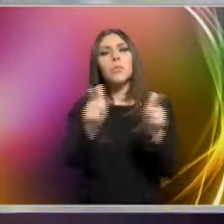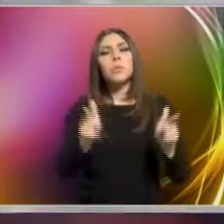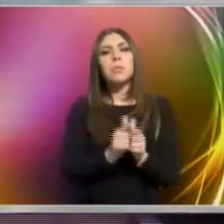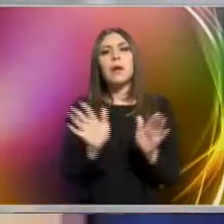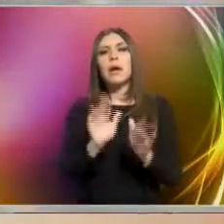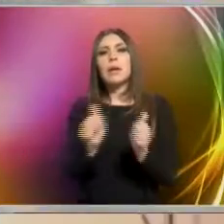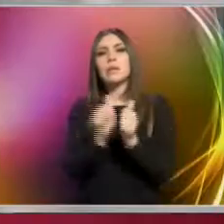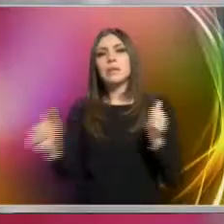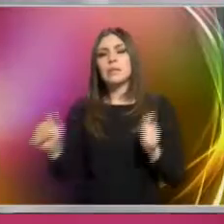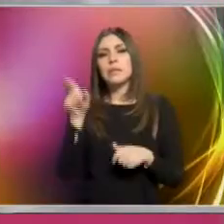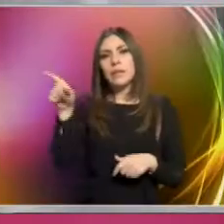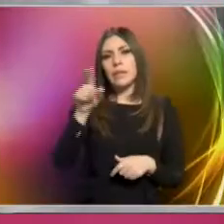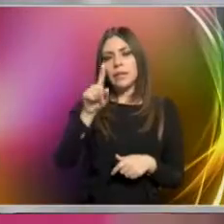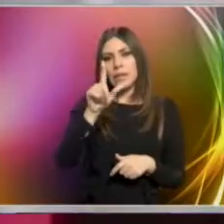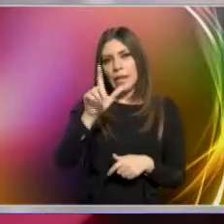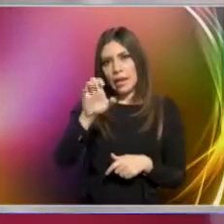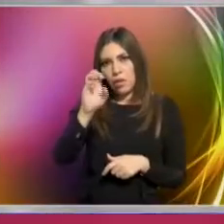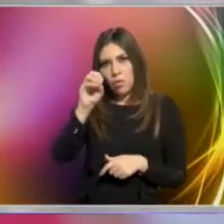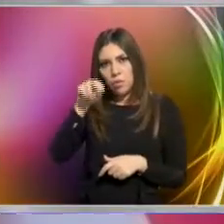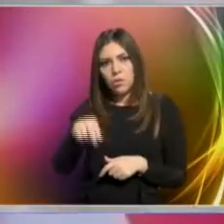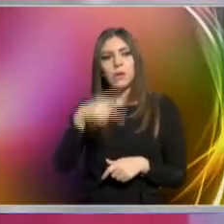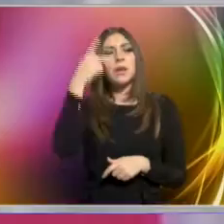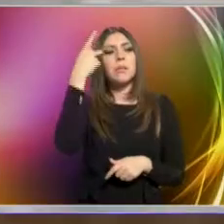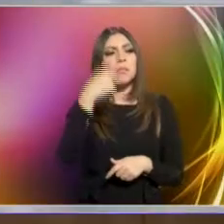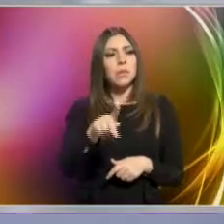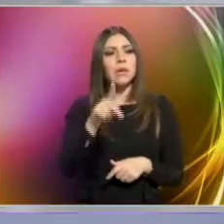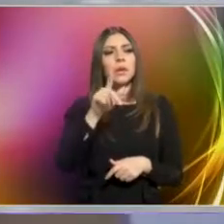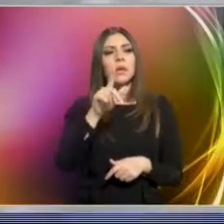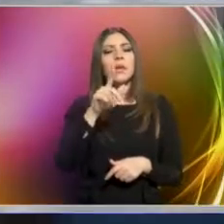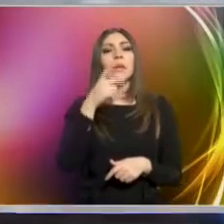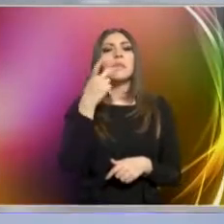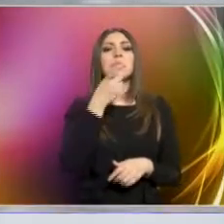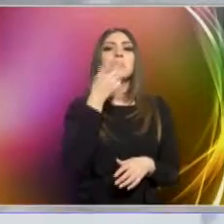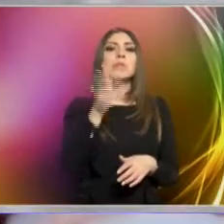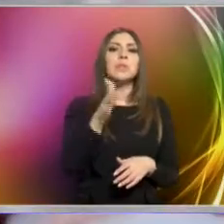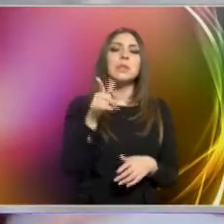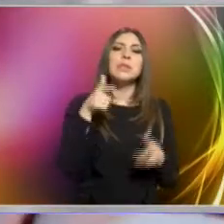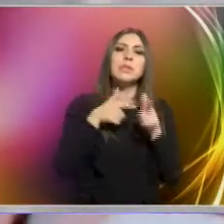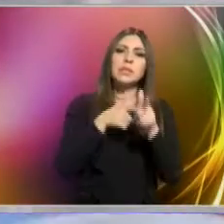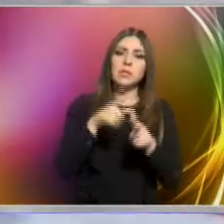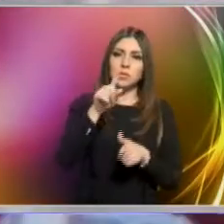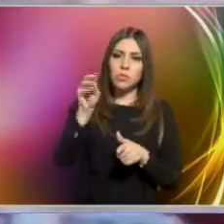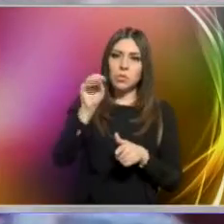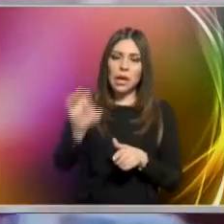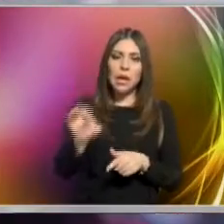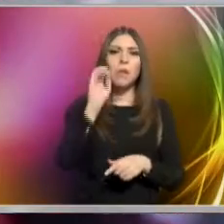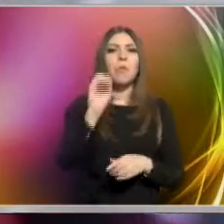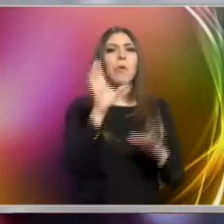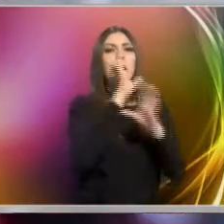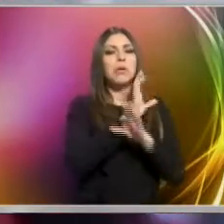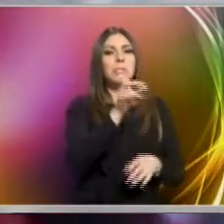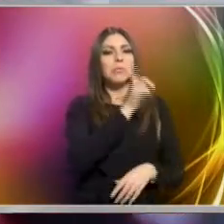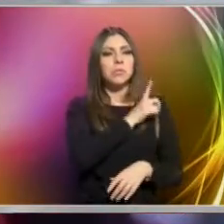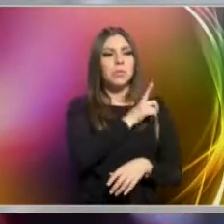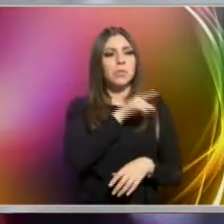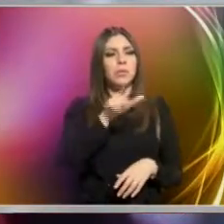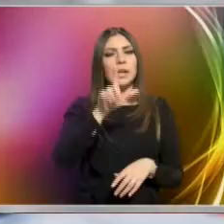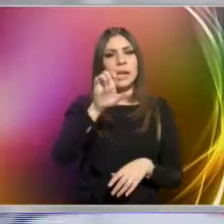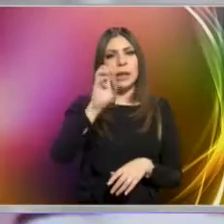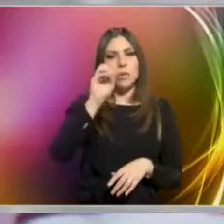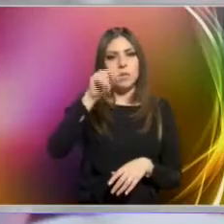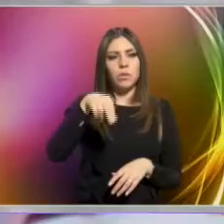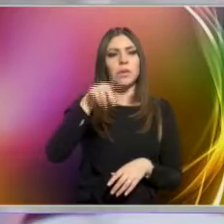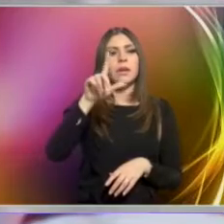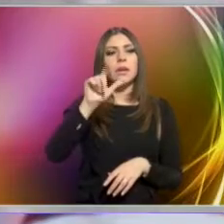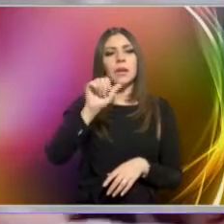alternos de León, y demuestra que está en esa línea entre Zoé y como independiente, es decir, ha logrado un sonido